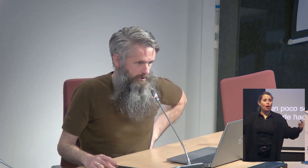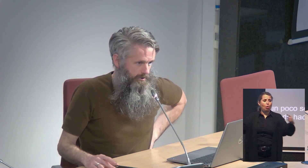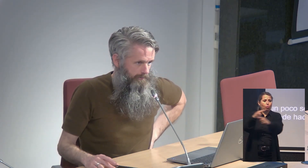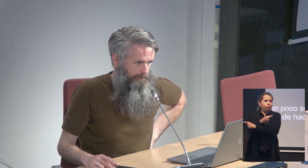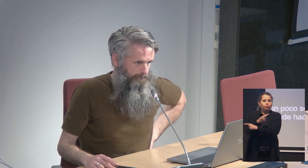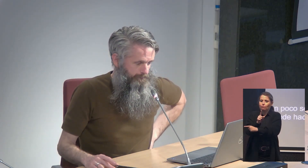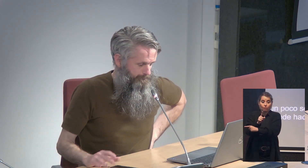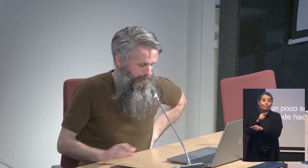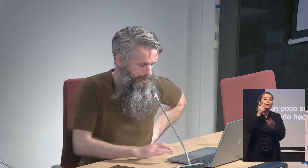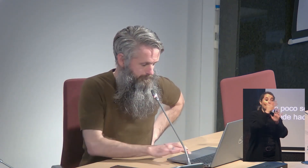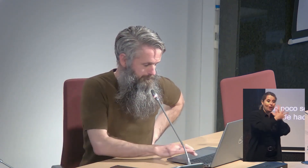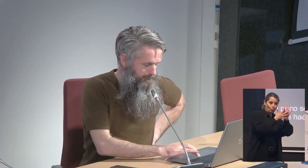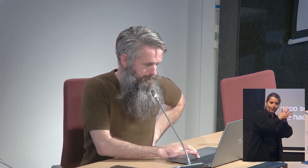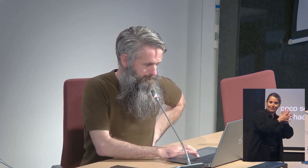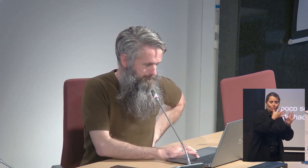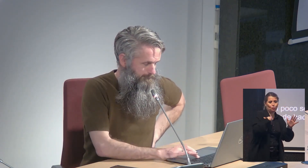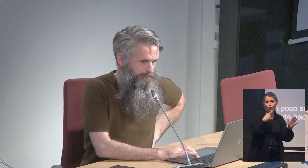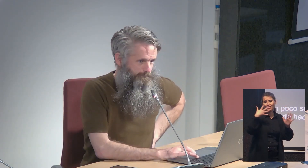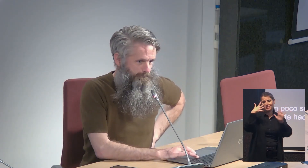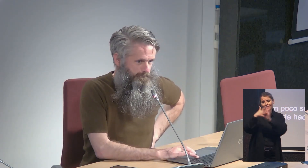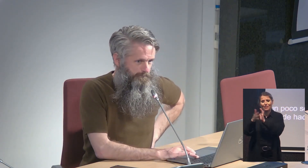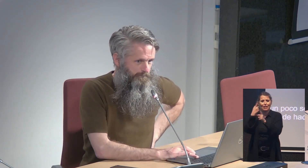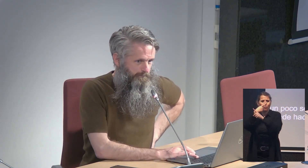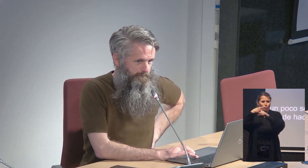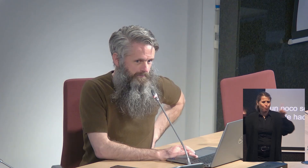lengua de signos.